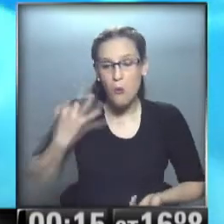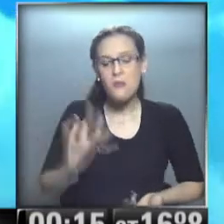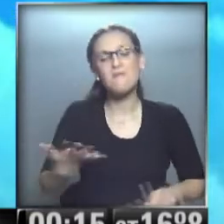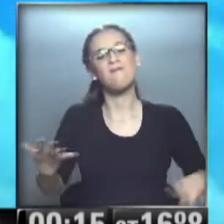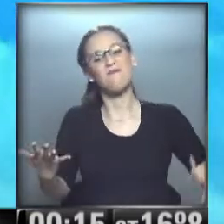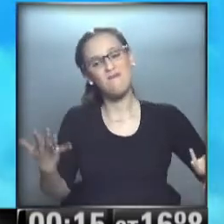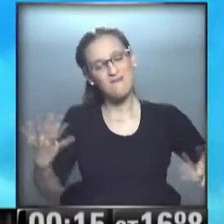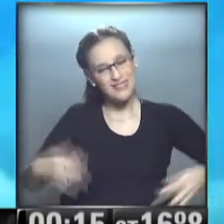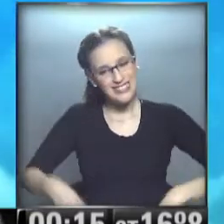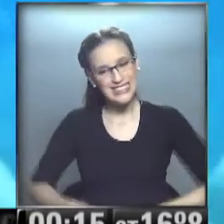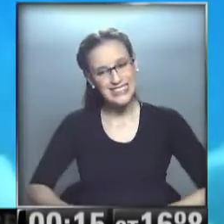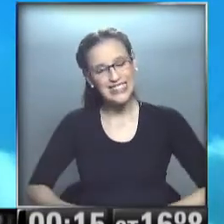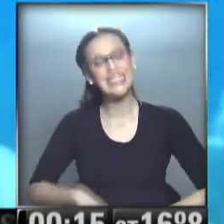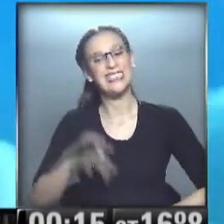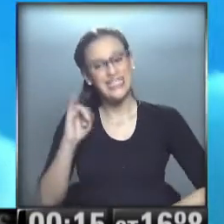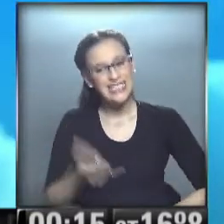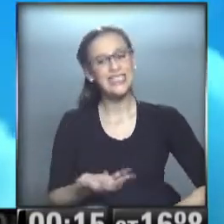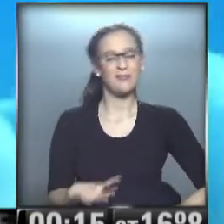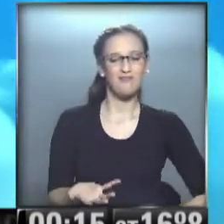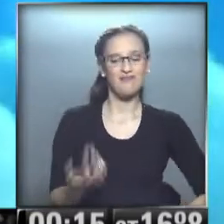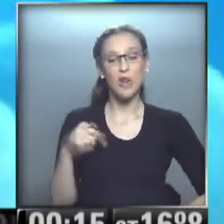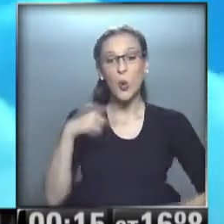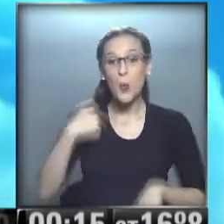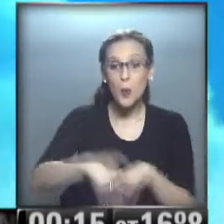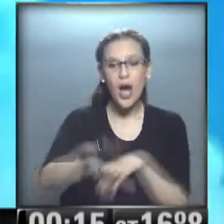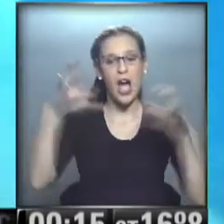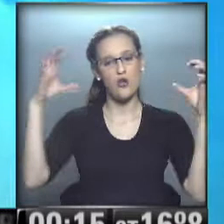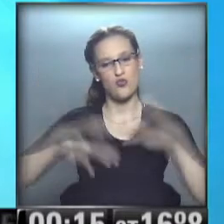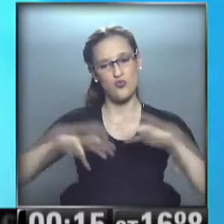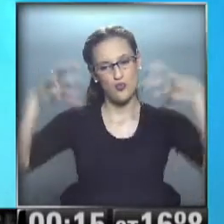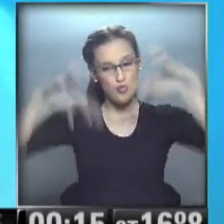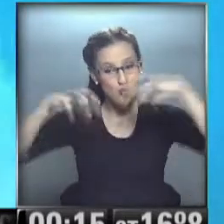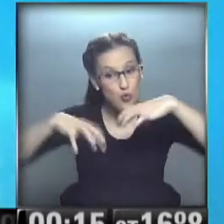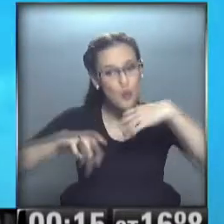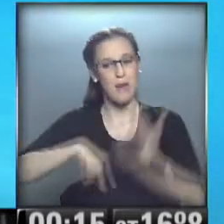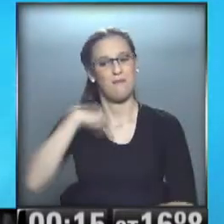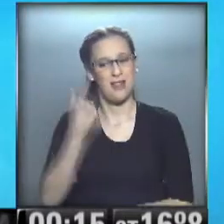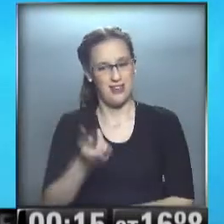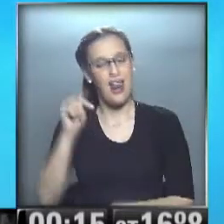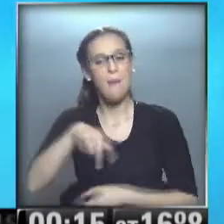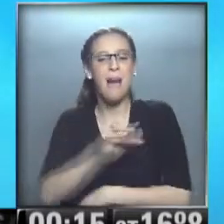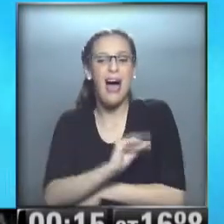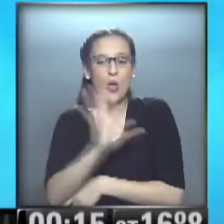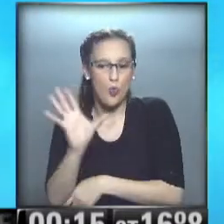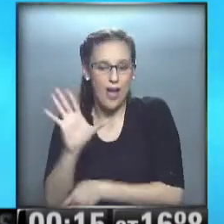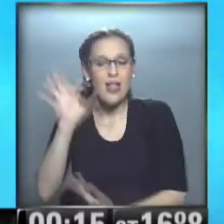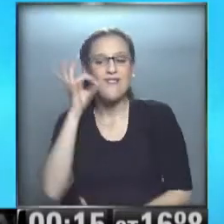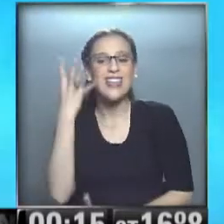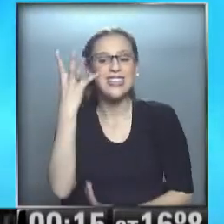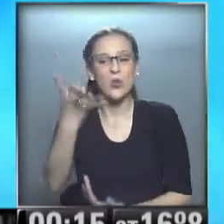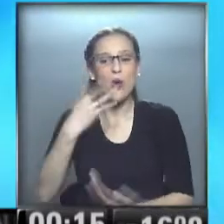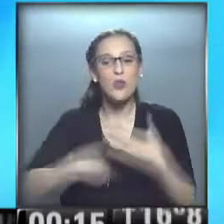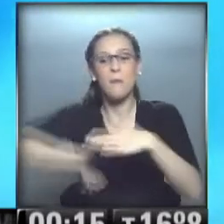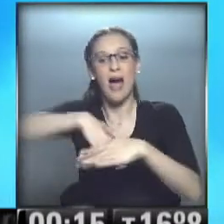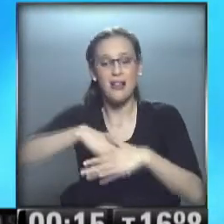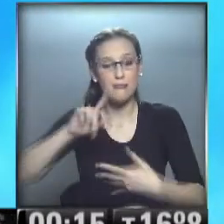esta madrugada y se veníamos bárbaro, pero va a haber alguna probabilidad de chaparrones en la jornada de mañana, sobre todo en esta madrugada. 24 de máxima para